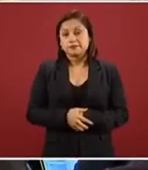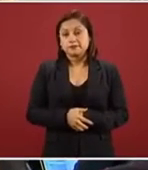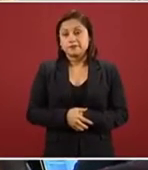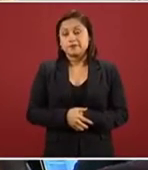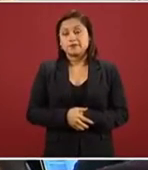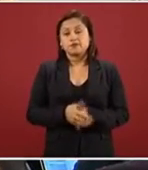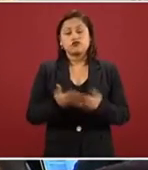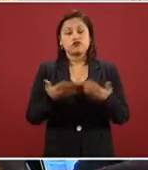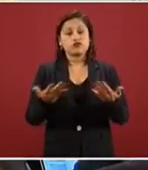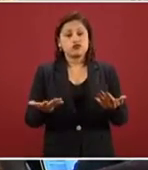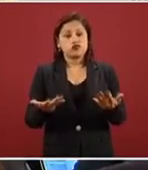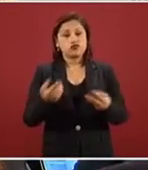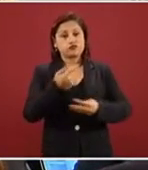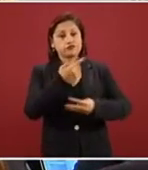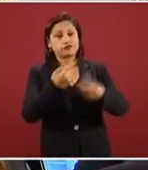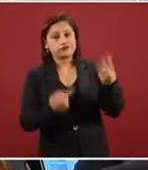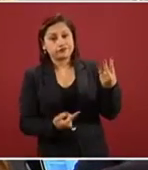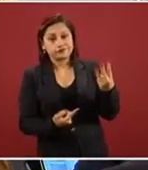Entonces,